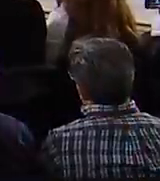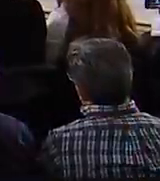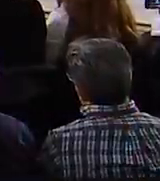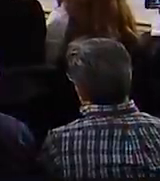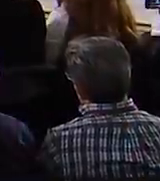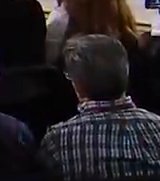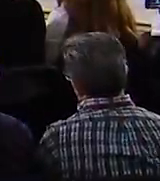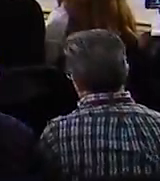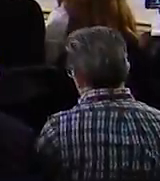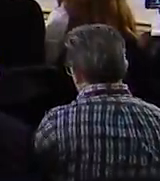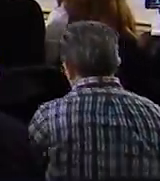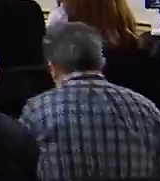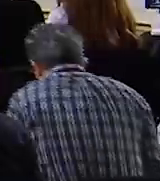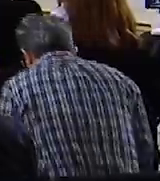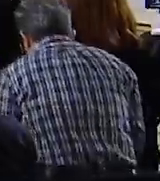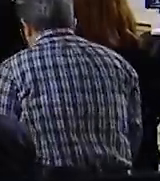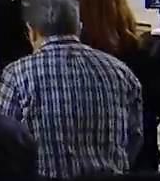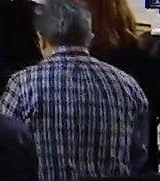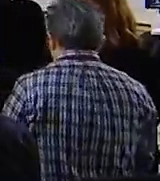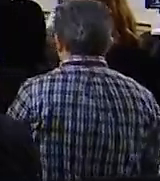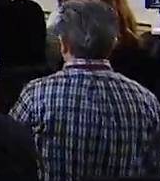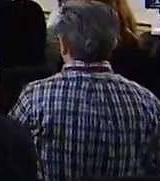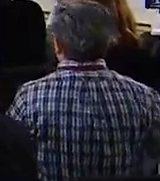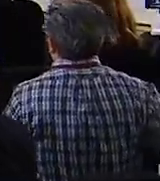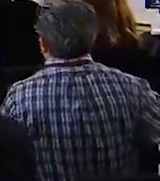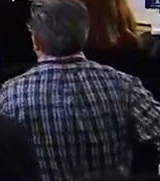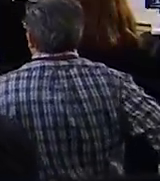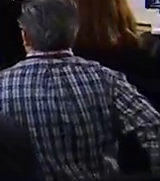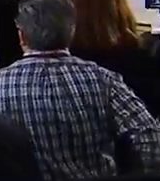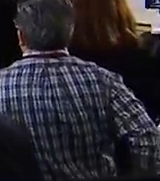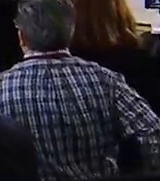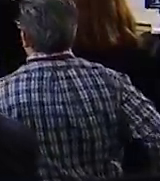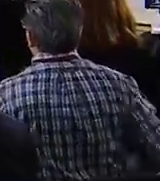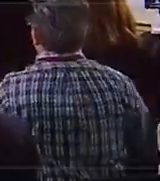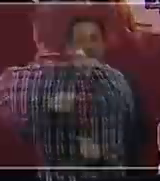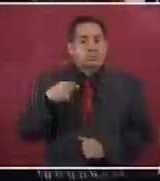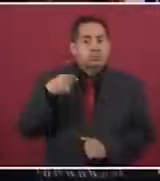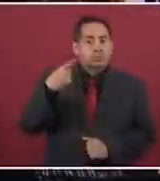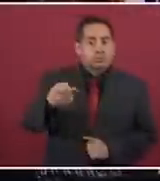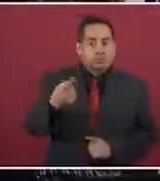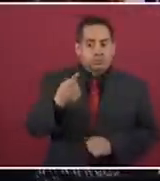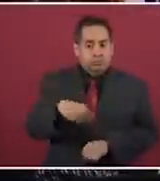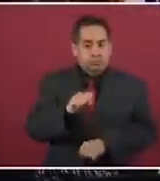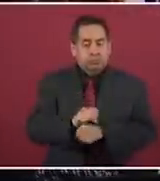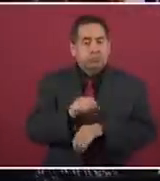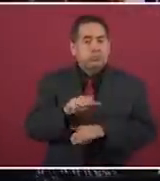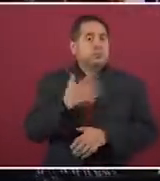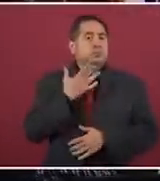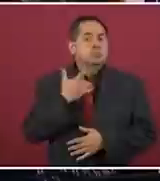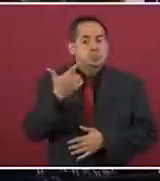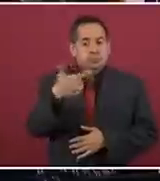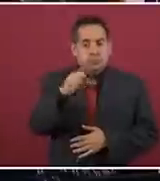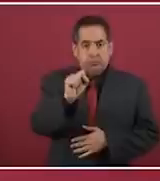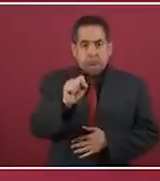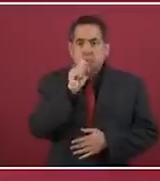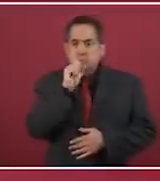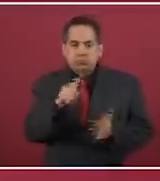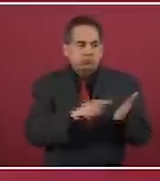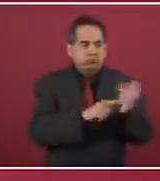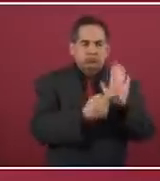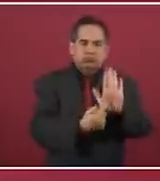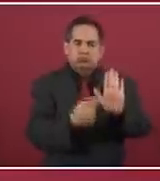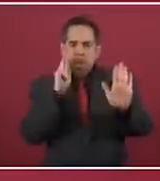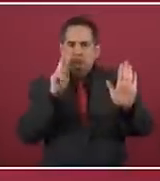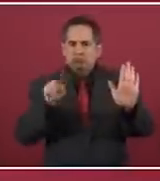modelo para presentar los precios del gas, para que los consumidores también